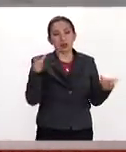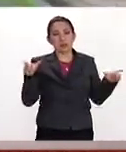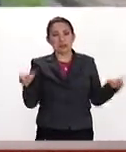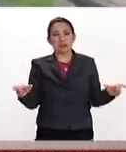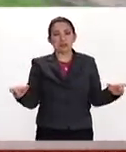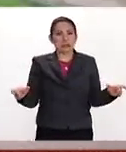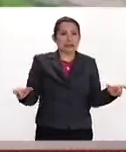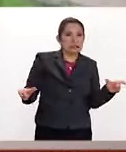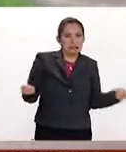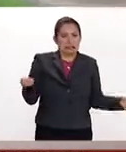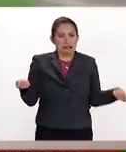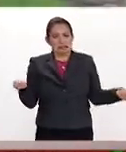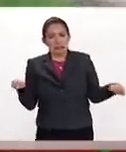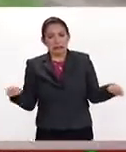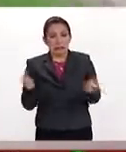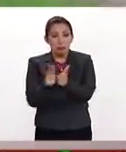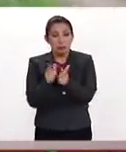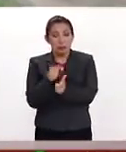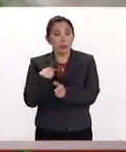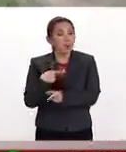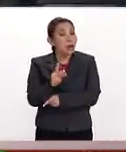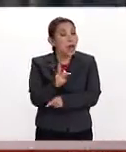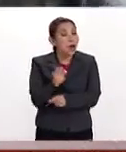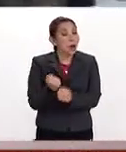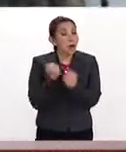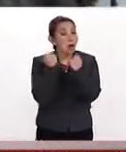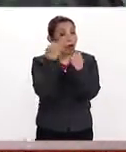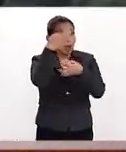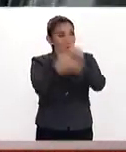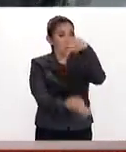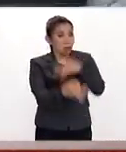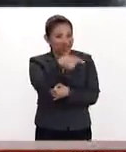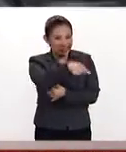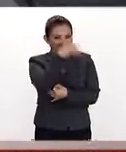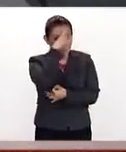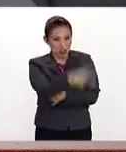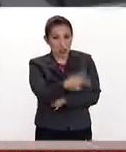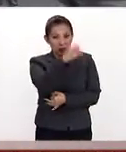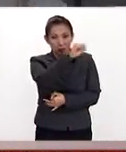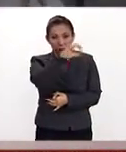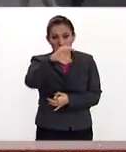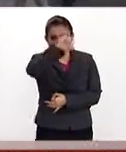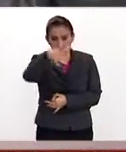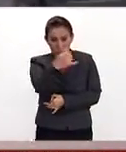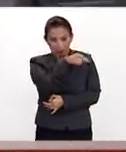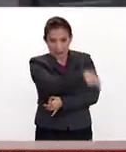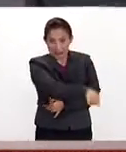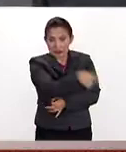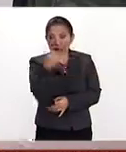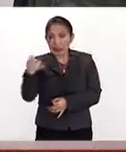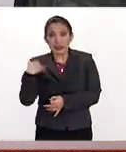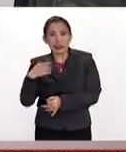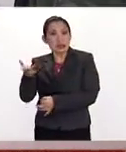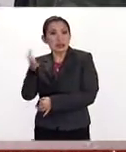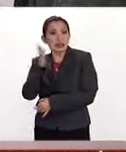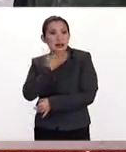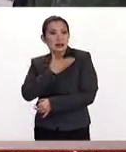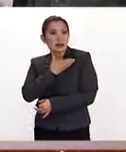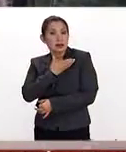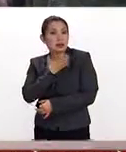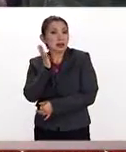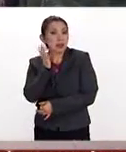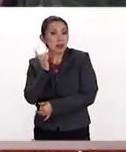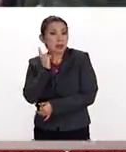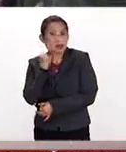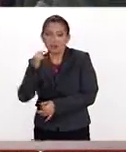la actividad del crimen organizado cuando la concurrencia del Poder Judicial, en el caso de México, la Suprema Corte de Justicia, y el Poder Legislativo